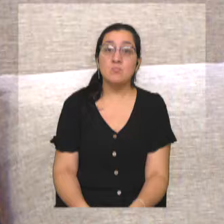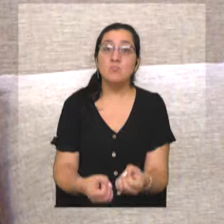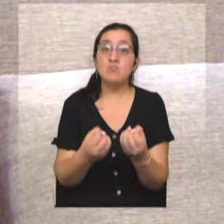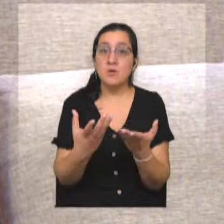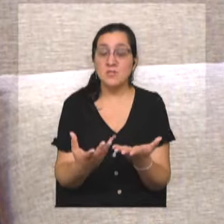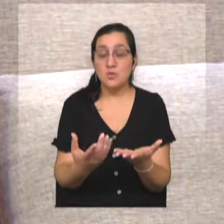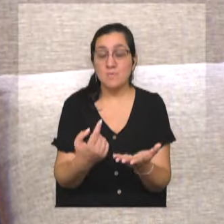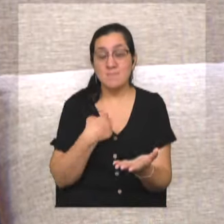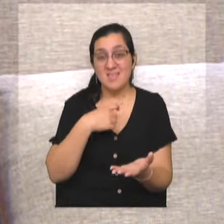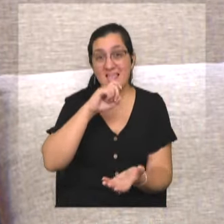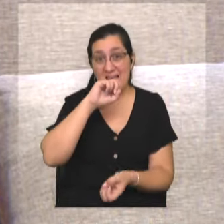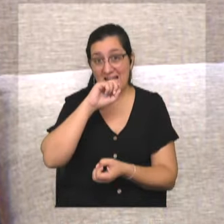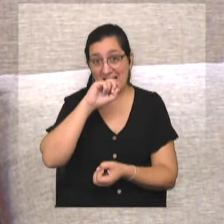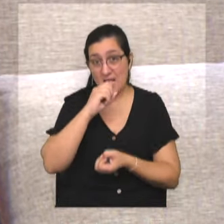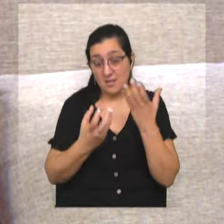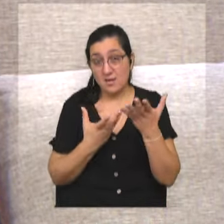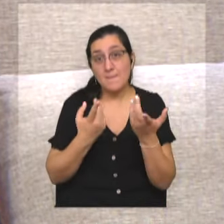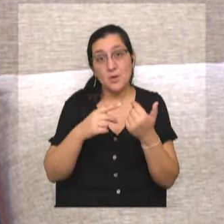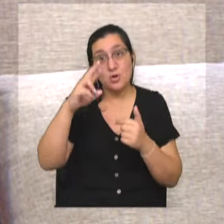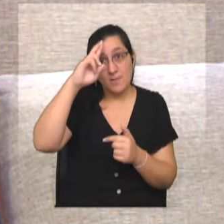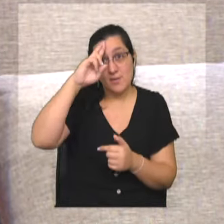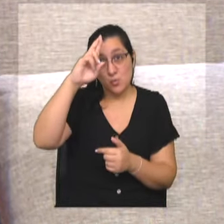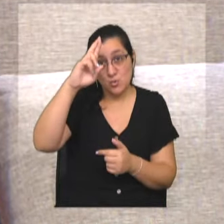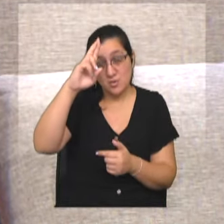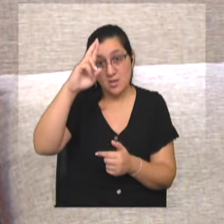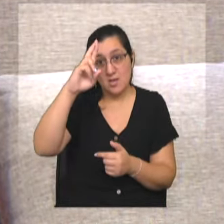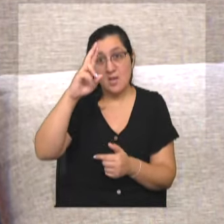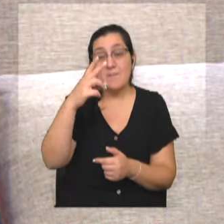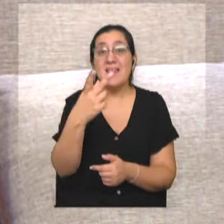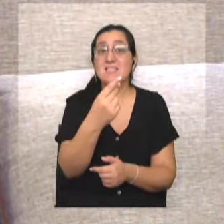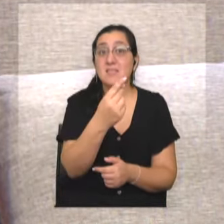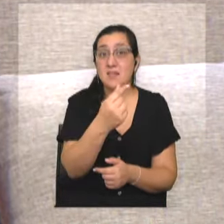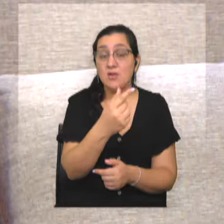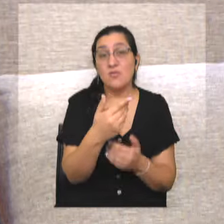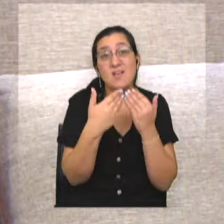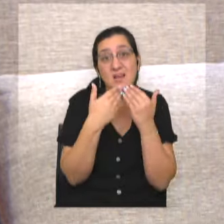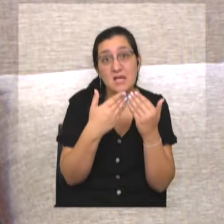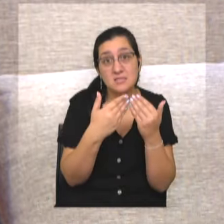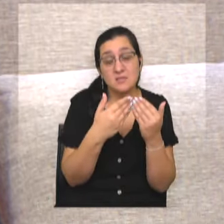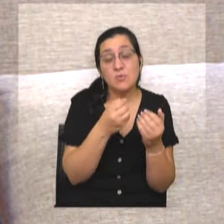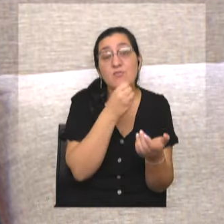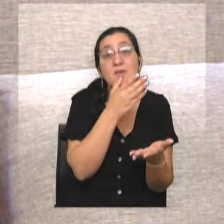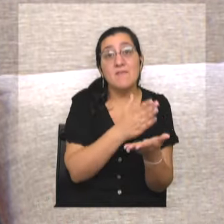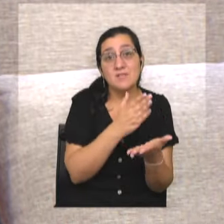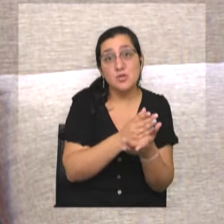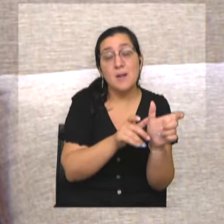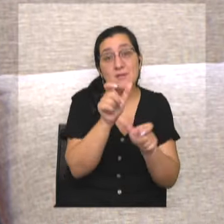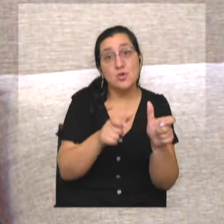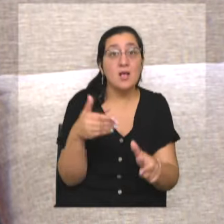mi descarga respetuosa para con la solidaridad, respetuosa para ese dinero que fue recaudado en beneficio de estas